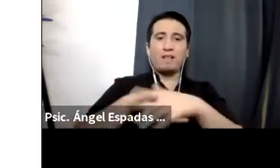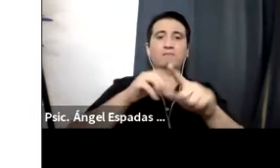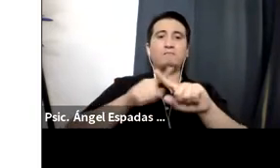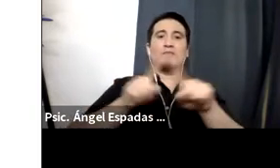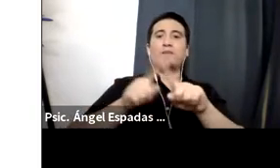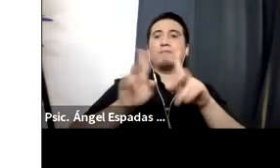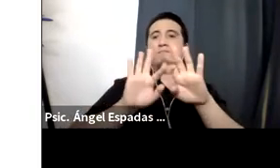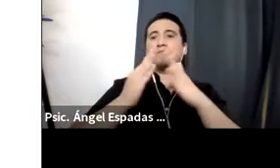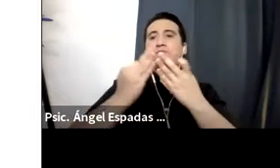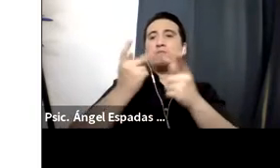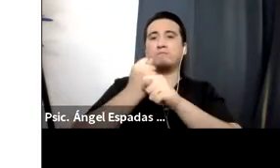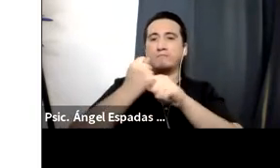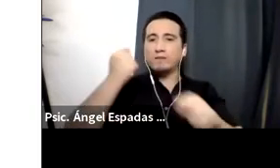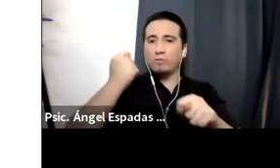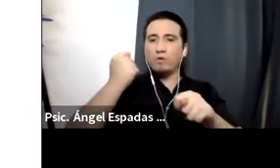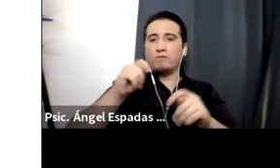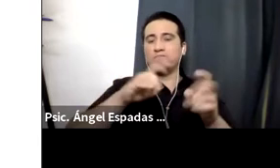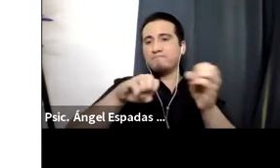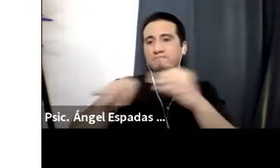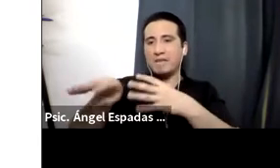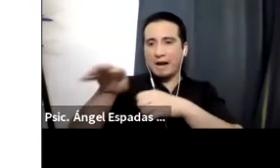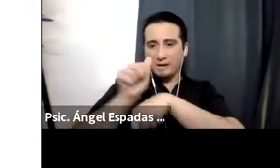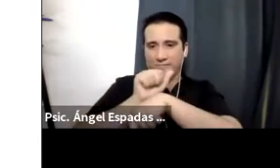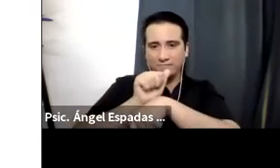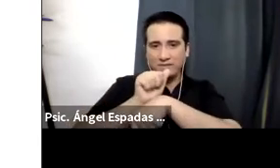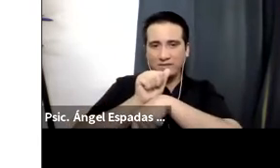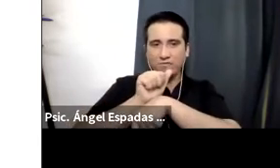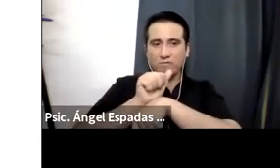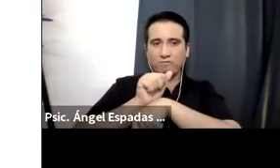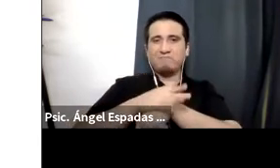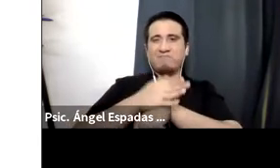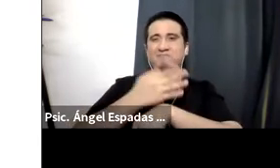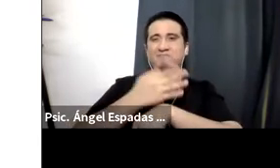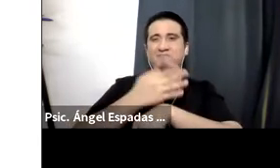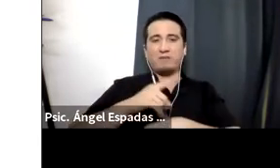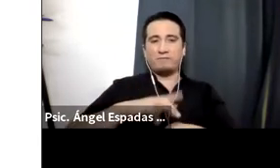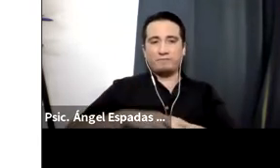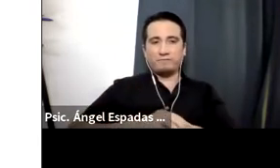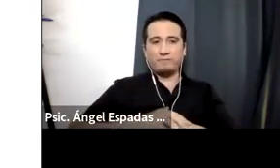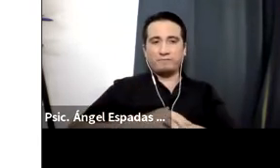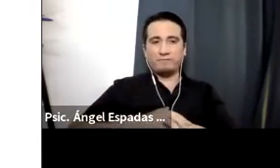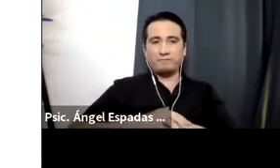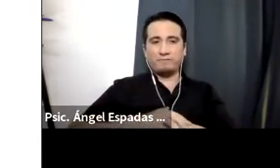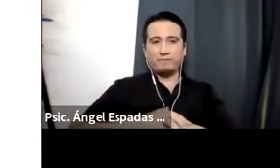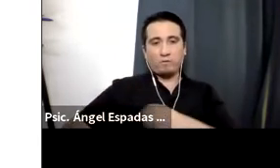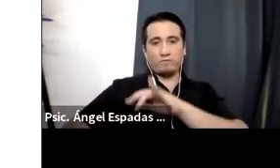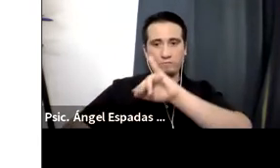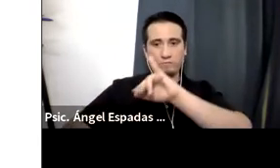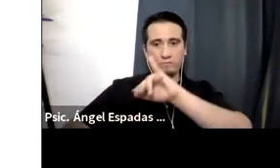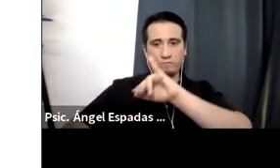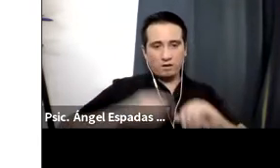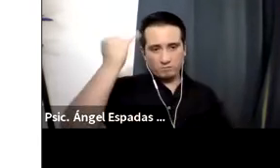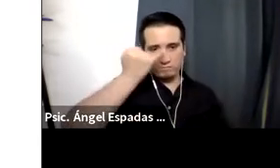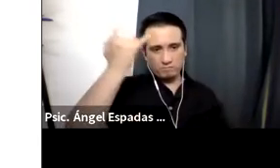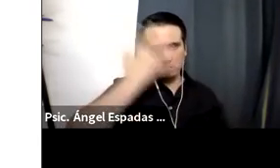de transporte y dejar el vehículo particular. Entonces, si vemos del lado izquierdo en esta imagen, ¿no?